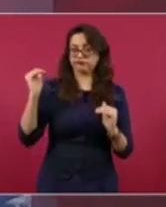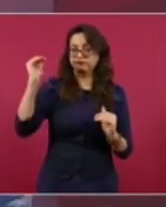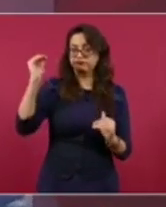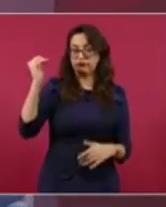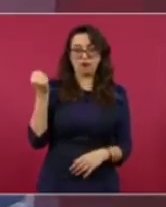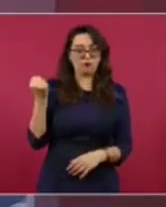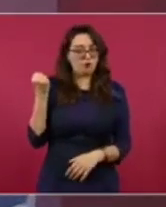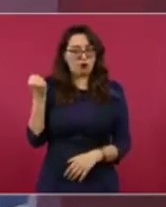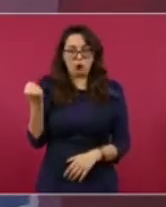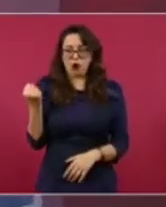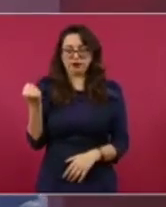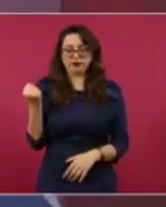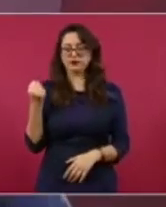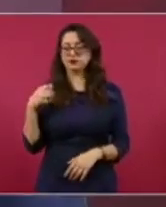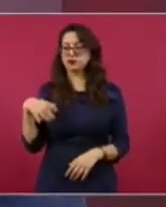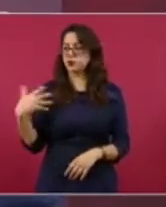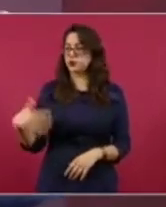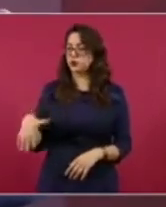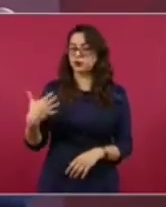llegó a